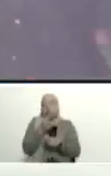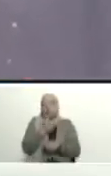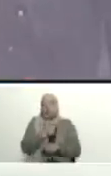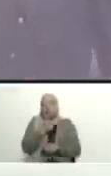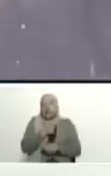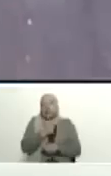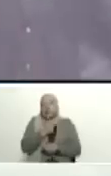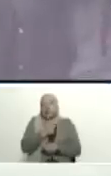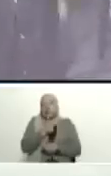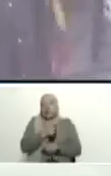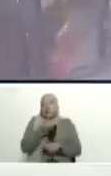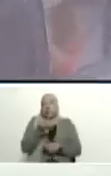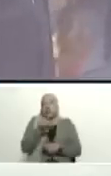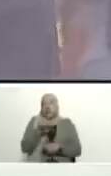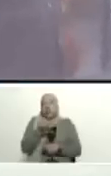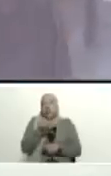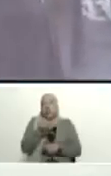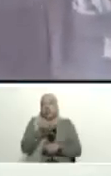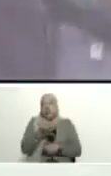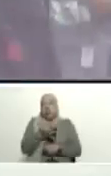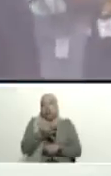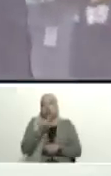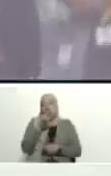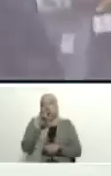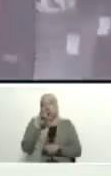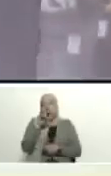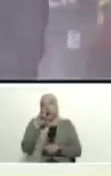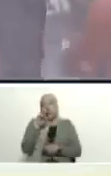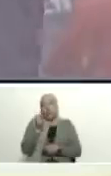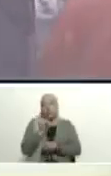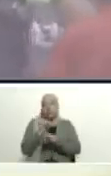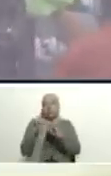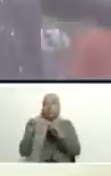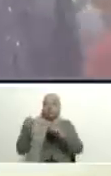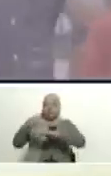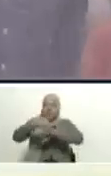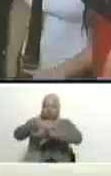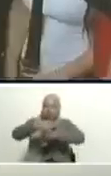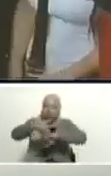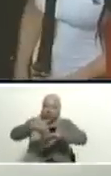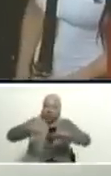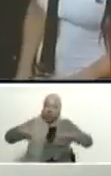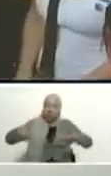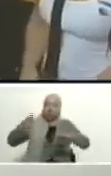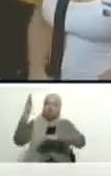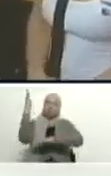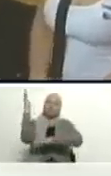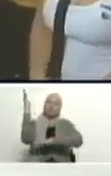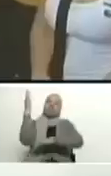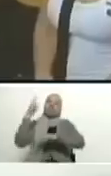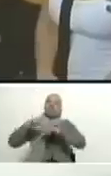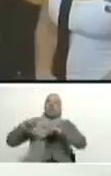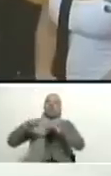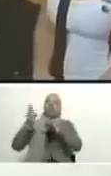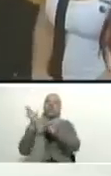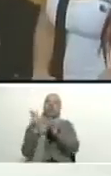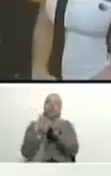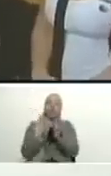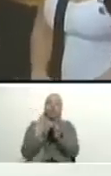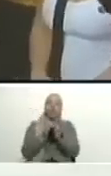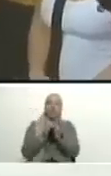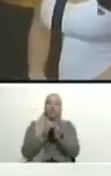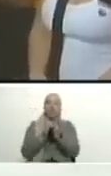dolores impresionantes. Y después llegamos al cruce donde queda la iglesia de Niño Jesús.